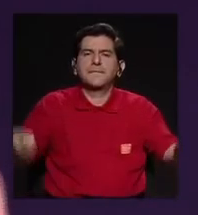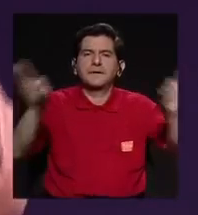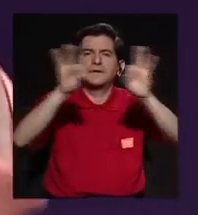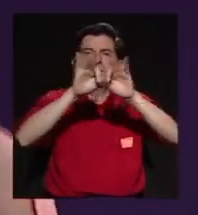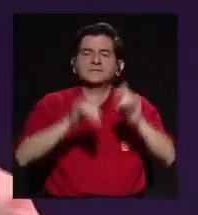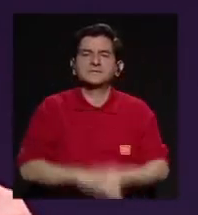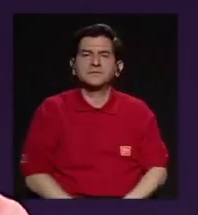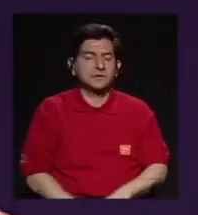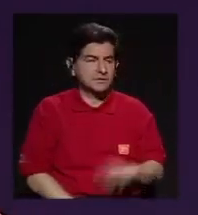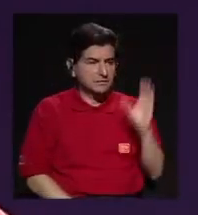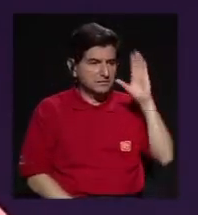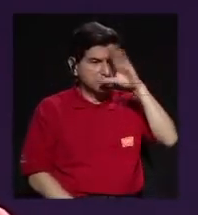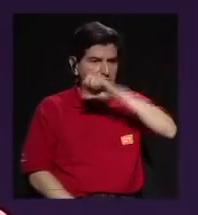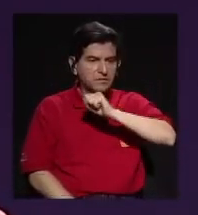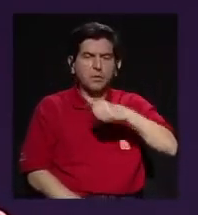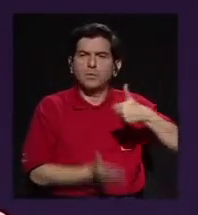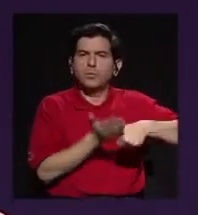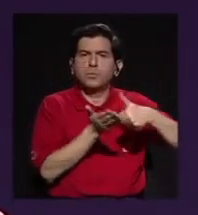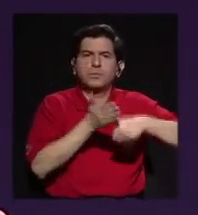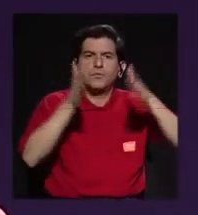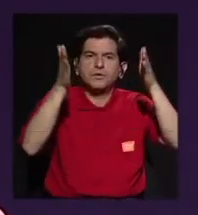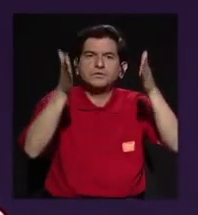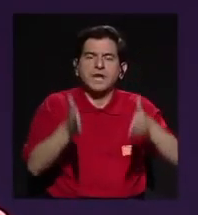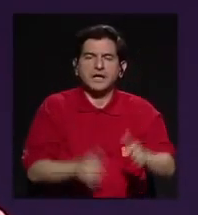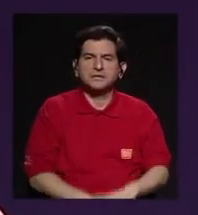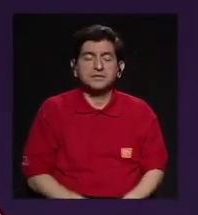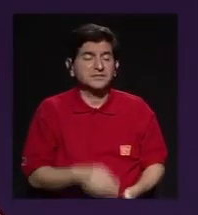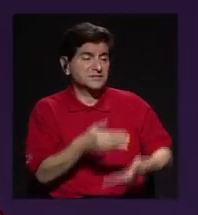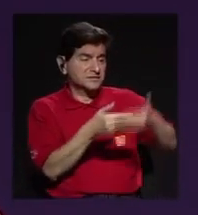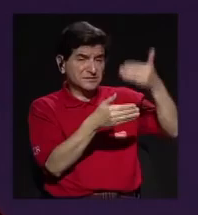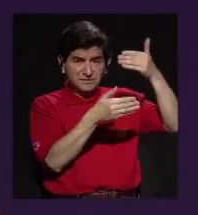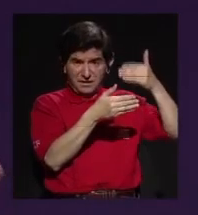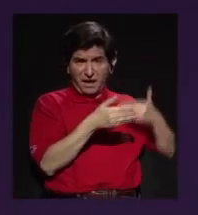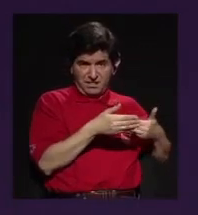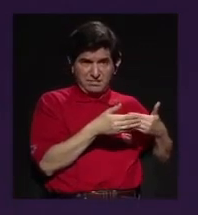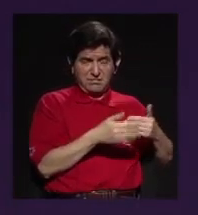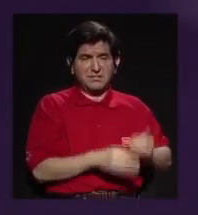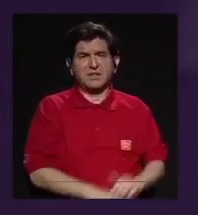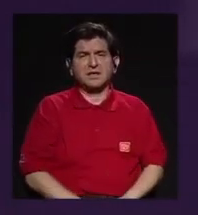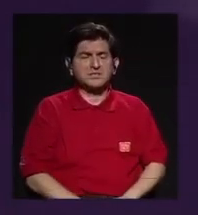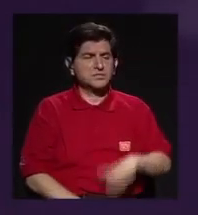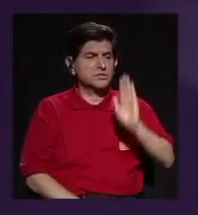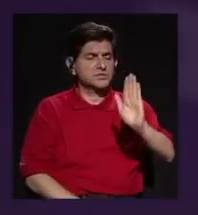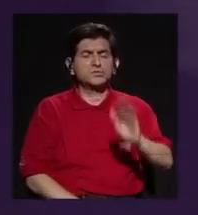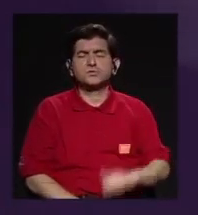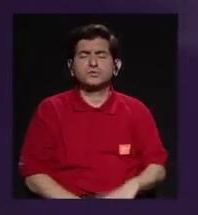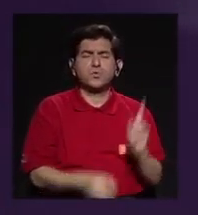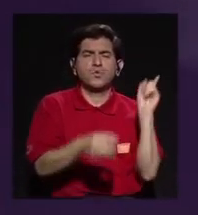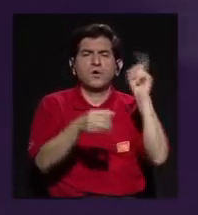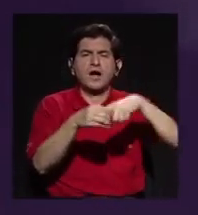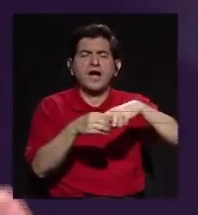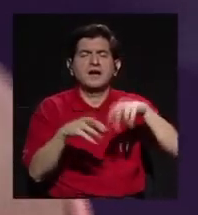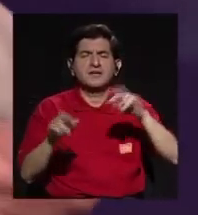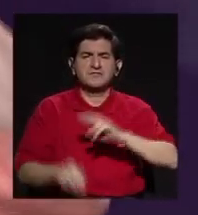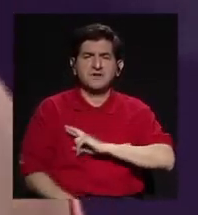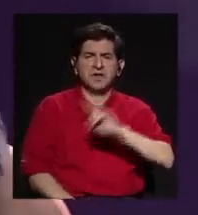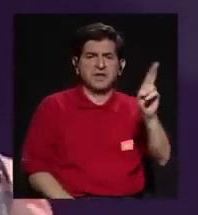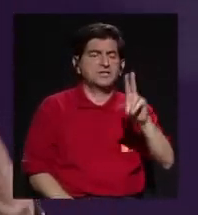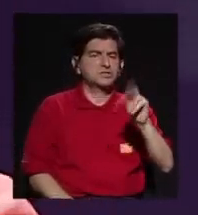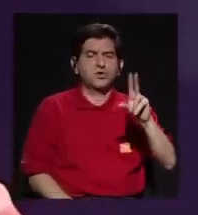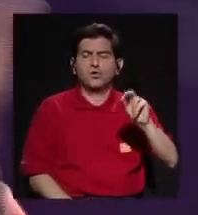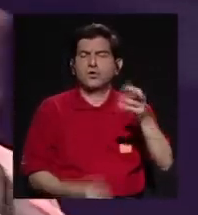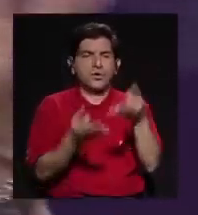decir, estamos viendo un electorado que en el pasado su afiliación religiosa no necesariamente